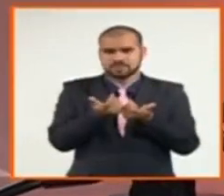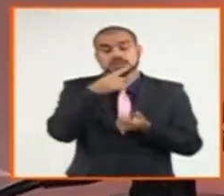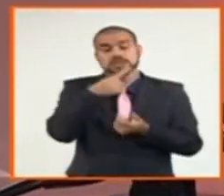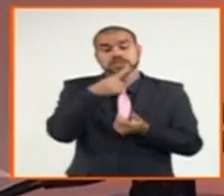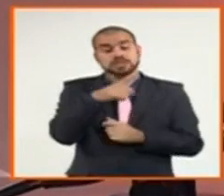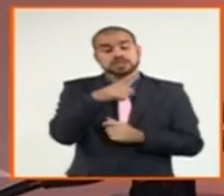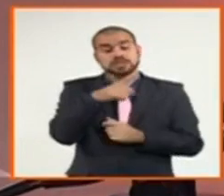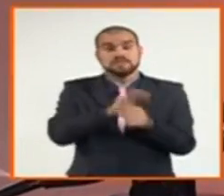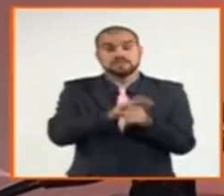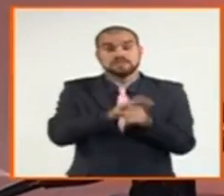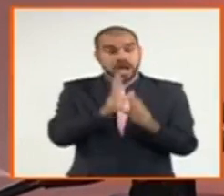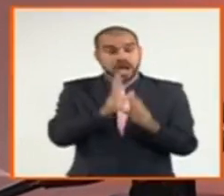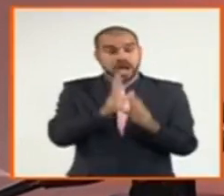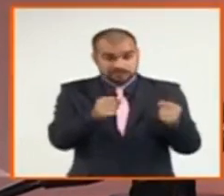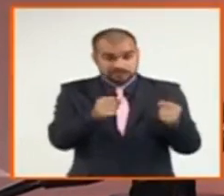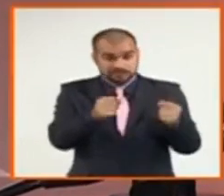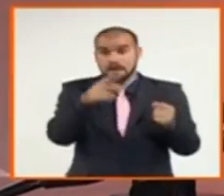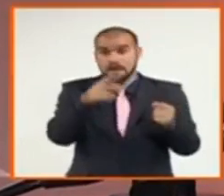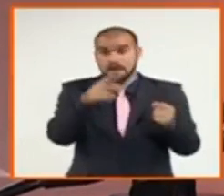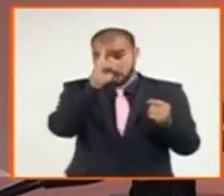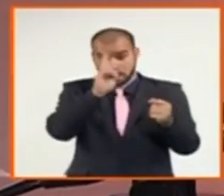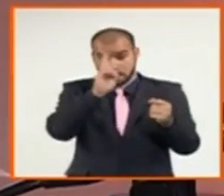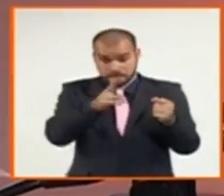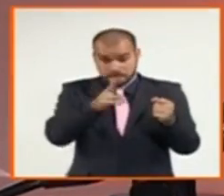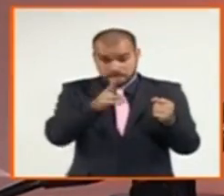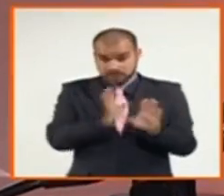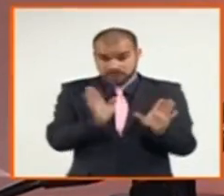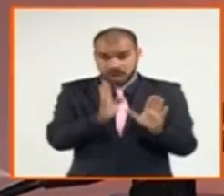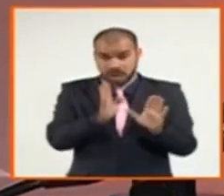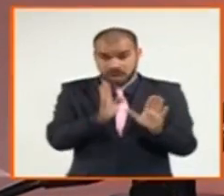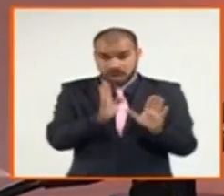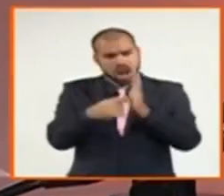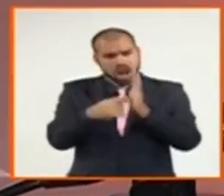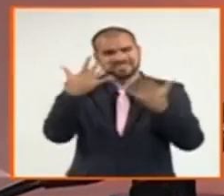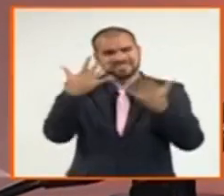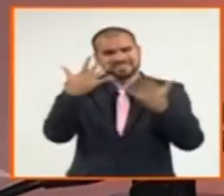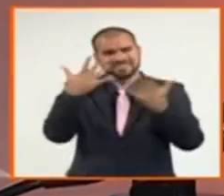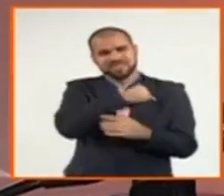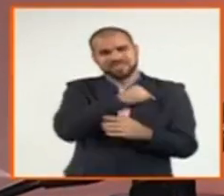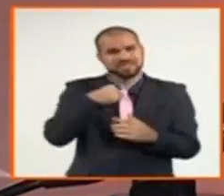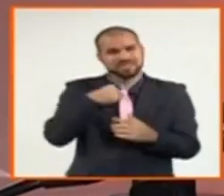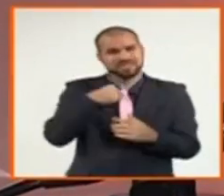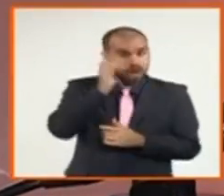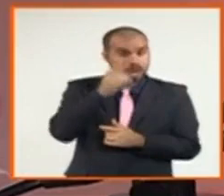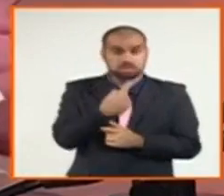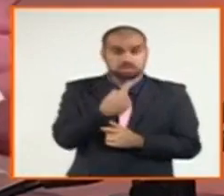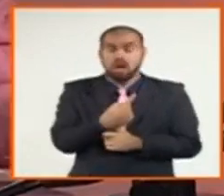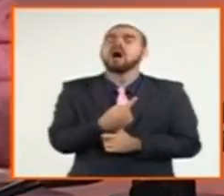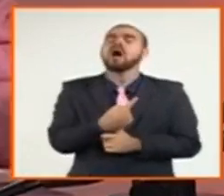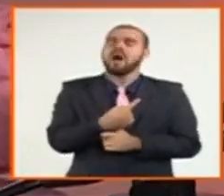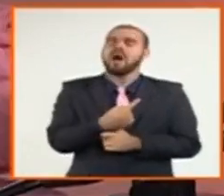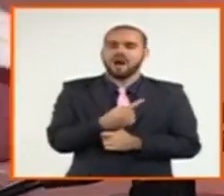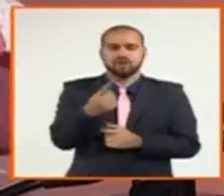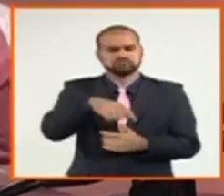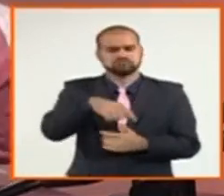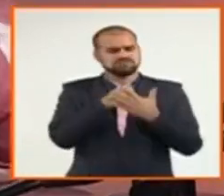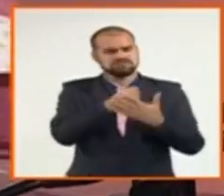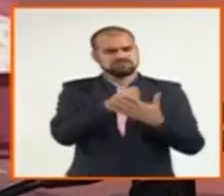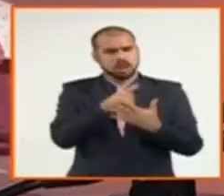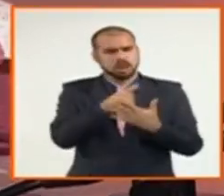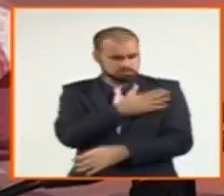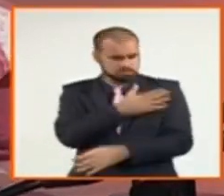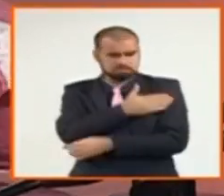orientaciones que daban los médicos, que daba el propio doctor Durán, y los que más al tanto han estado y más han apoyado y puesto su hombro a la hora de